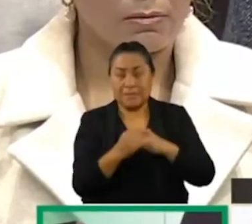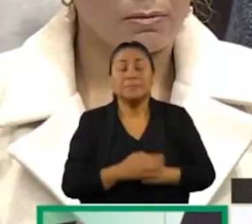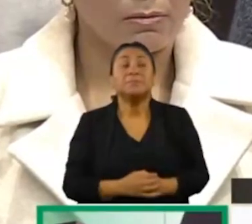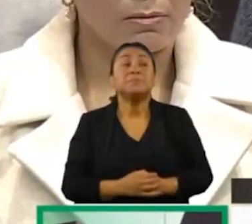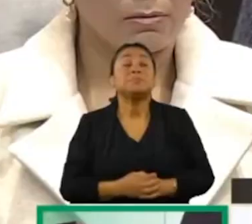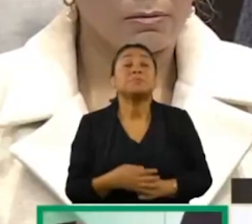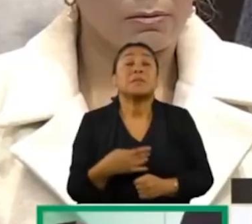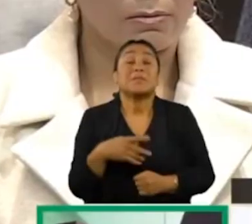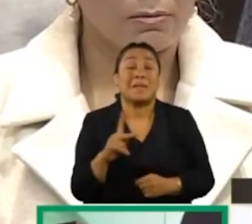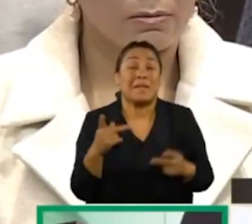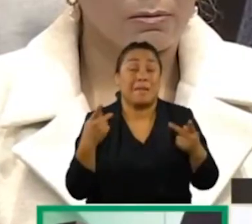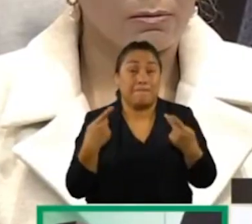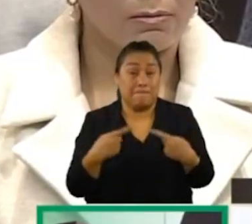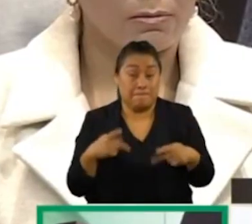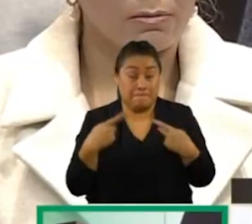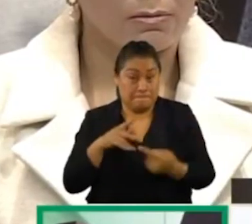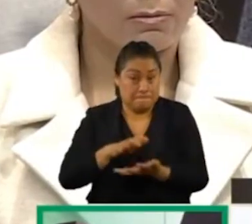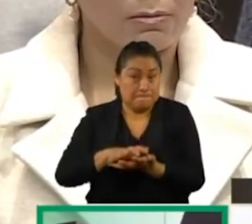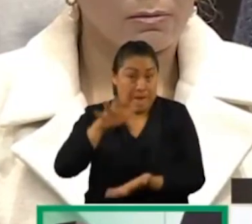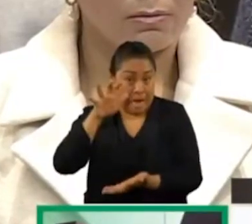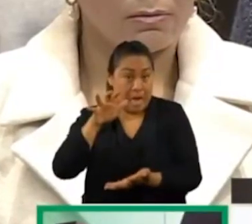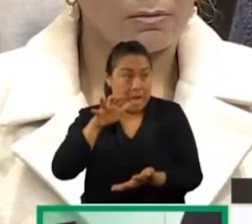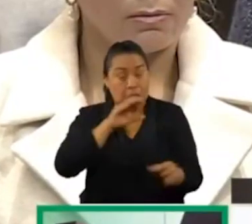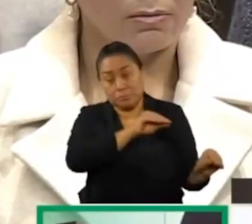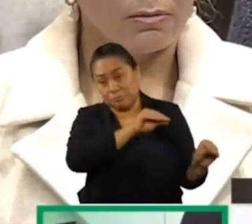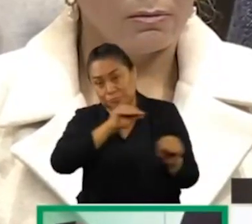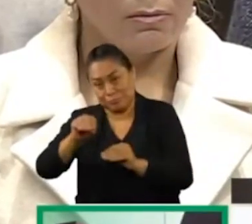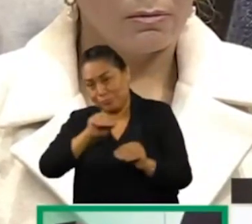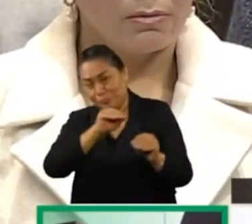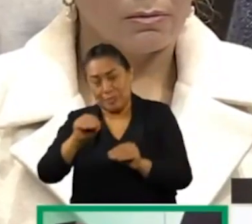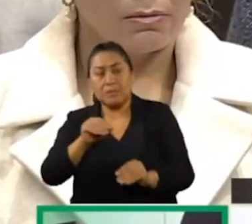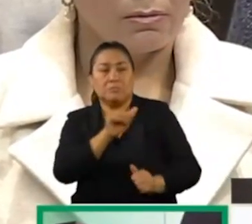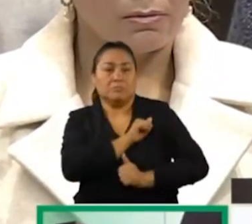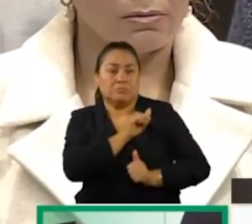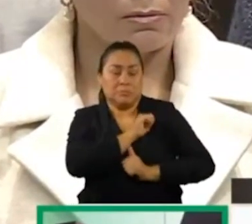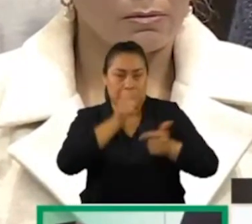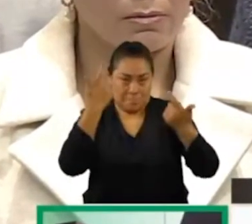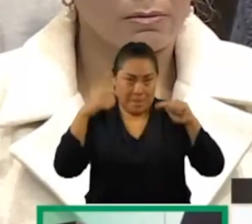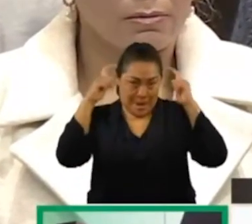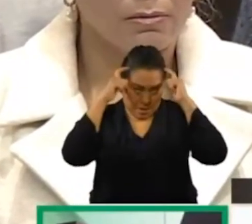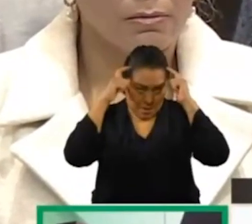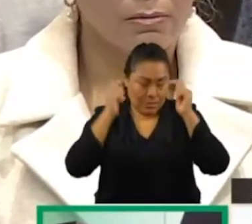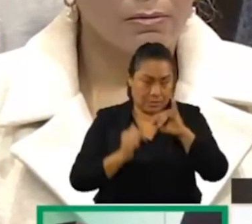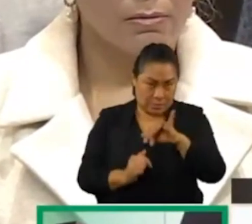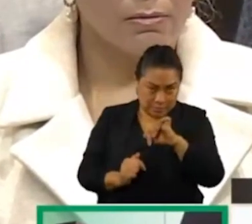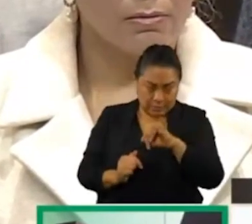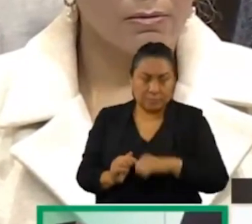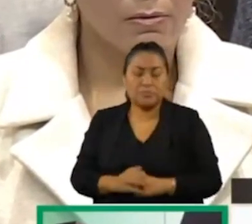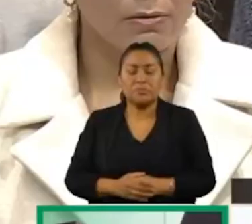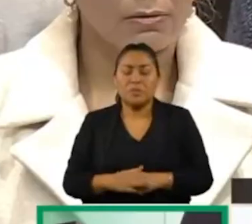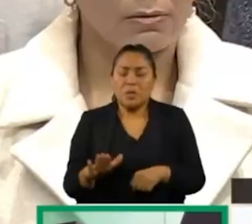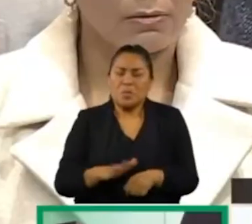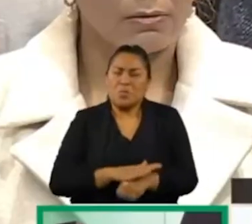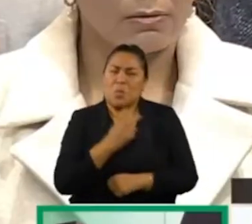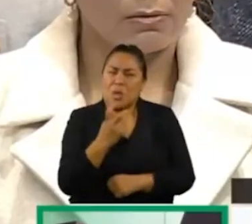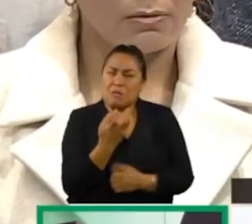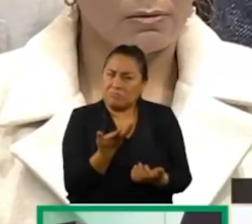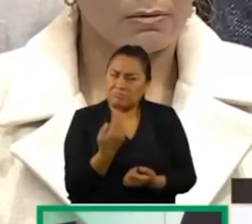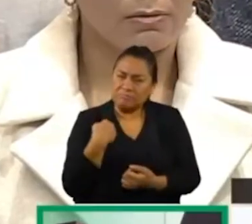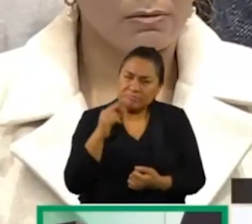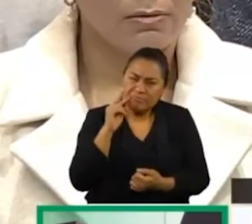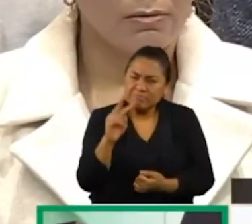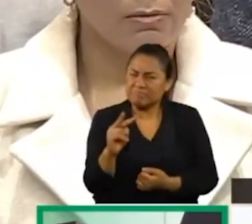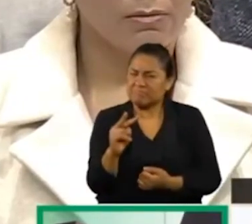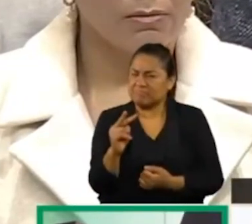elementos fueron del Ejército y de la Marina. Por eso llama la atención que descalifiquen